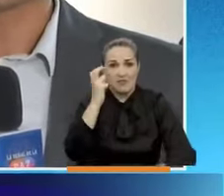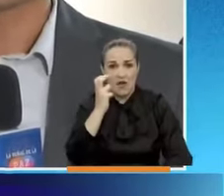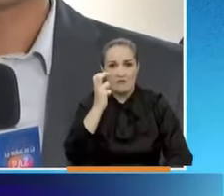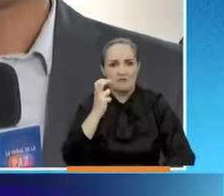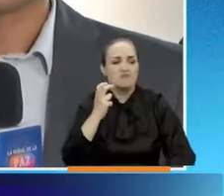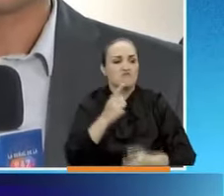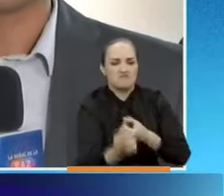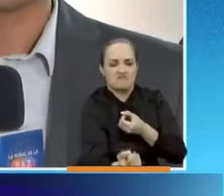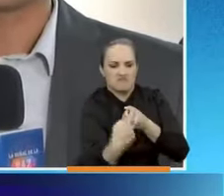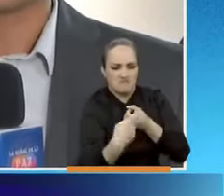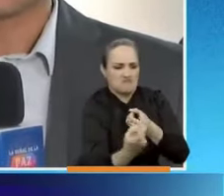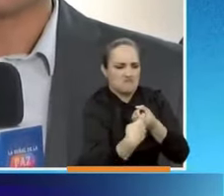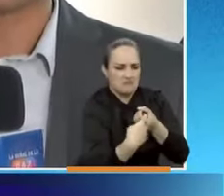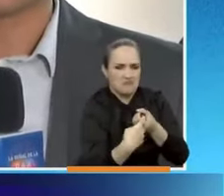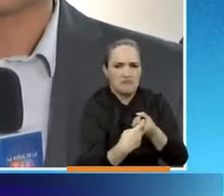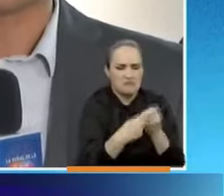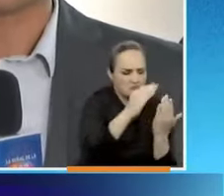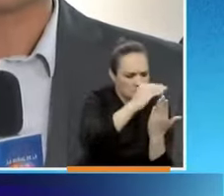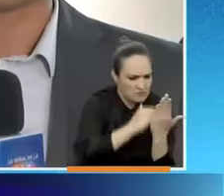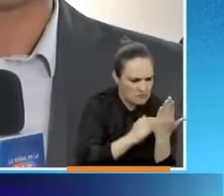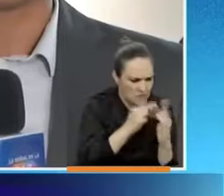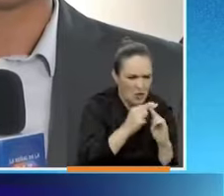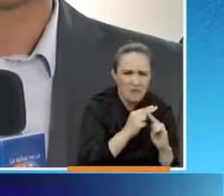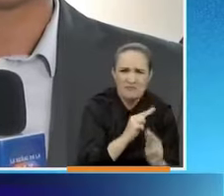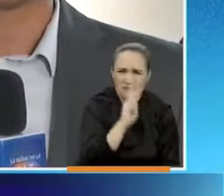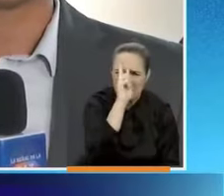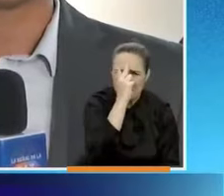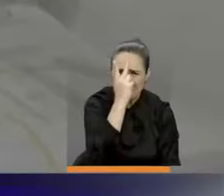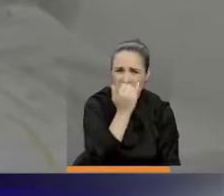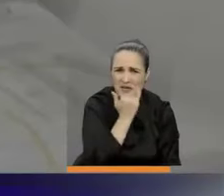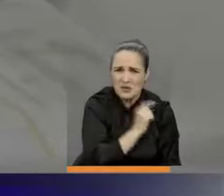fueron vinculadas equivocadamente a los procesos.